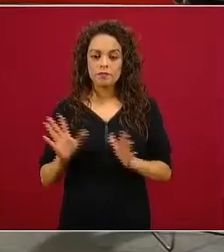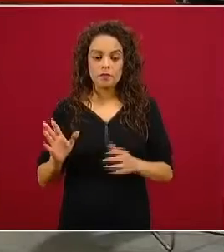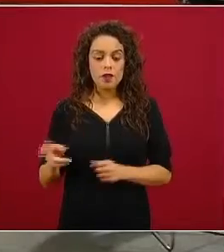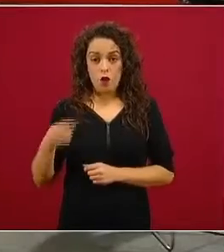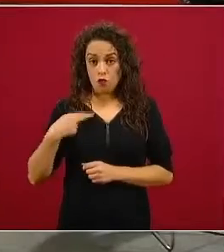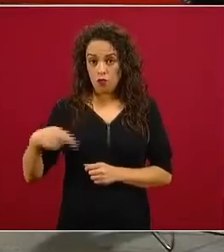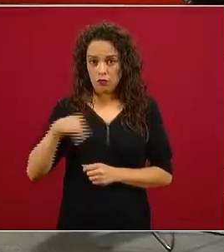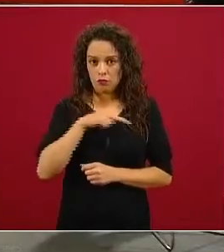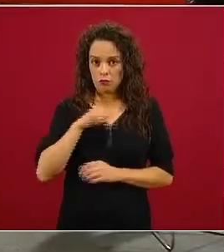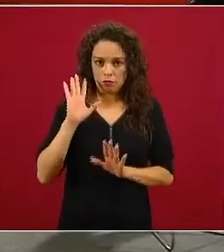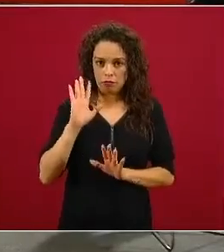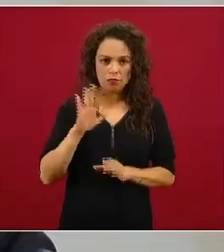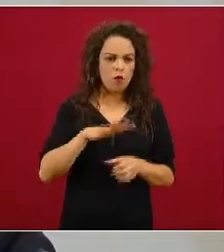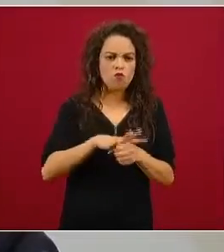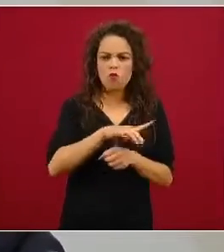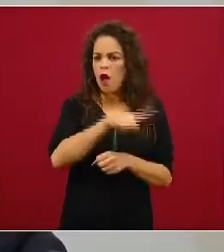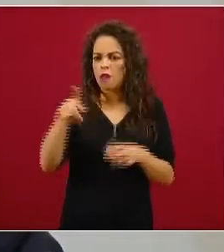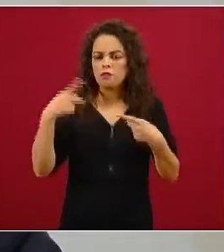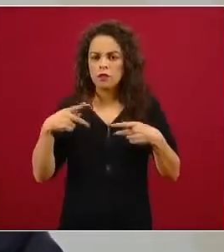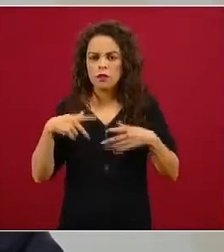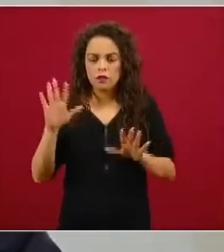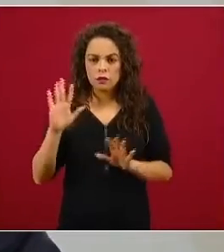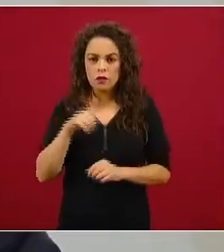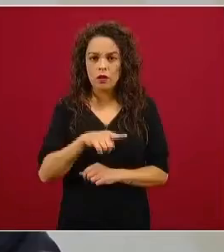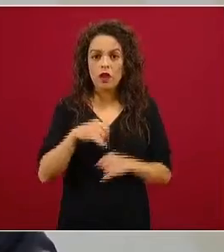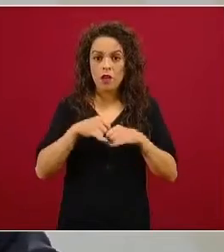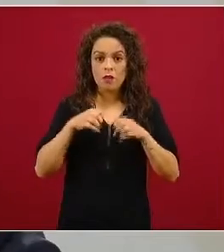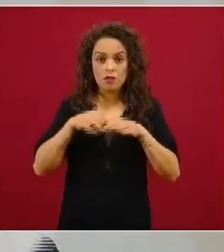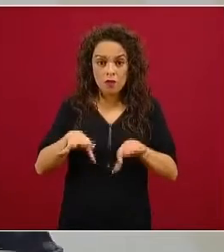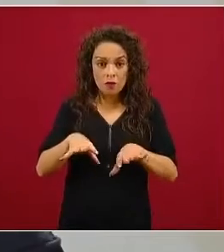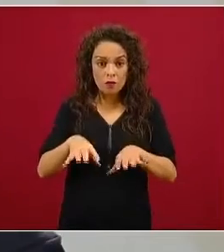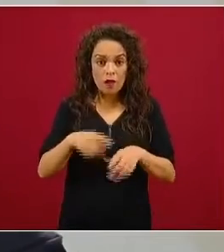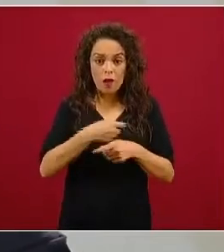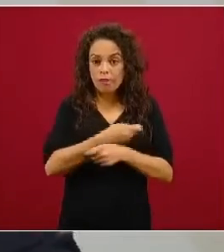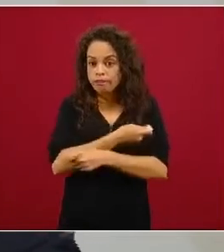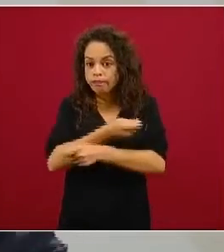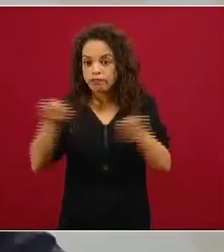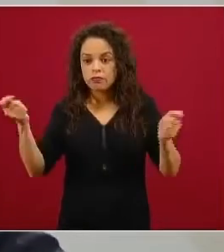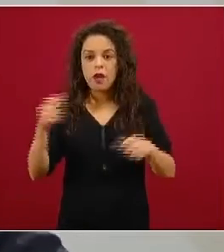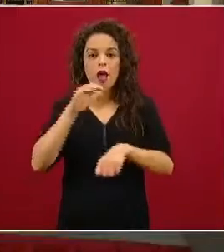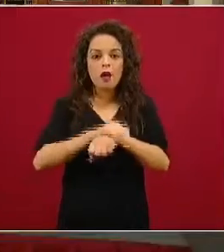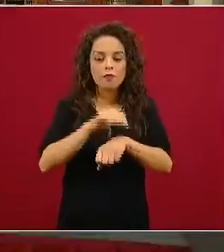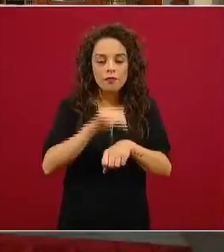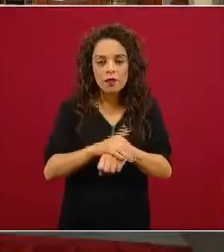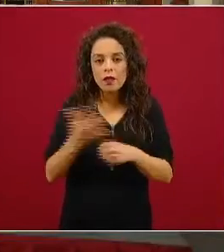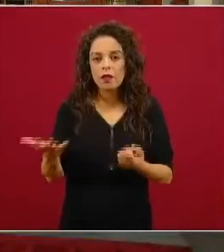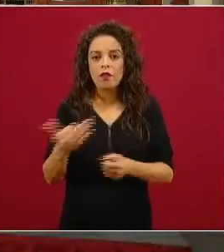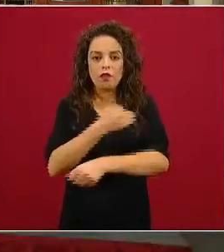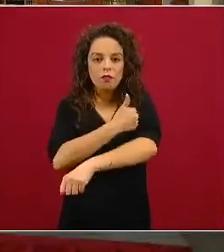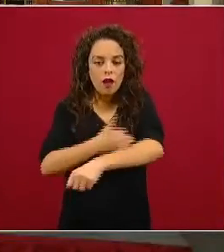ayudar a las autoridades mexicanas, a la sociedad civil mexicana, exactamente para